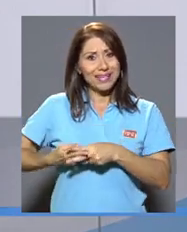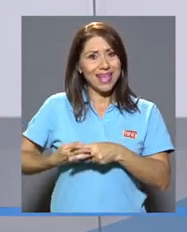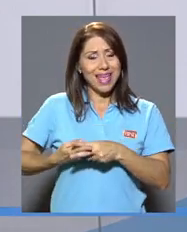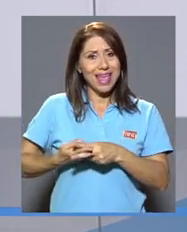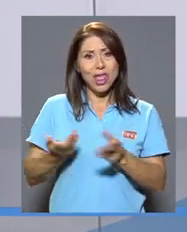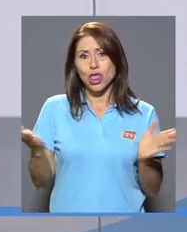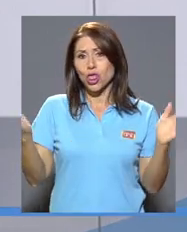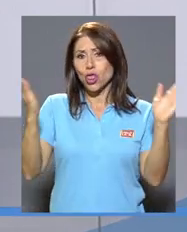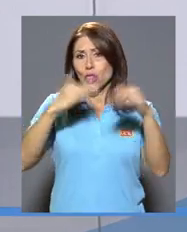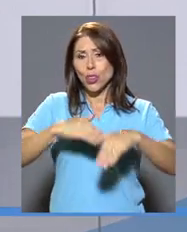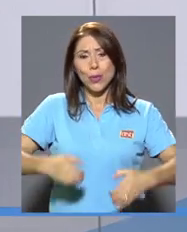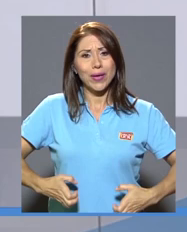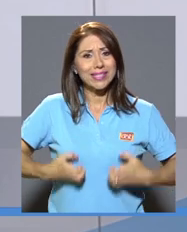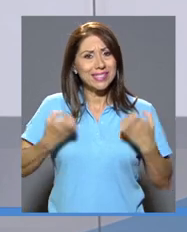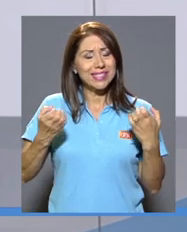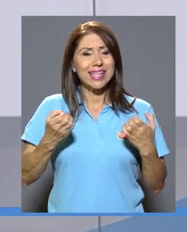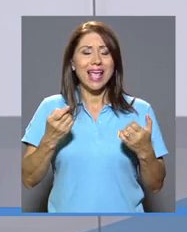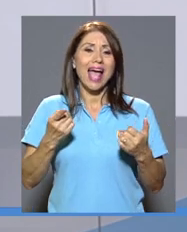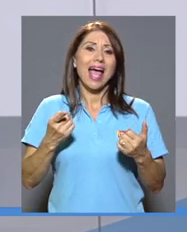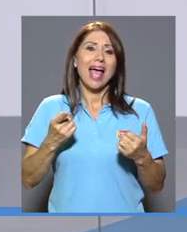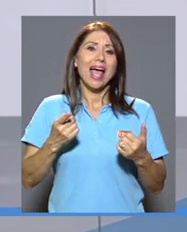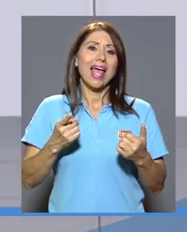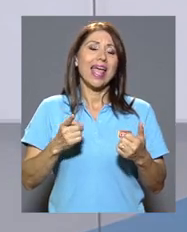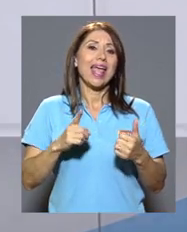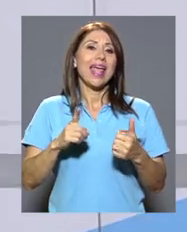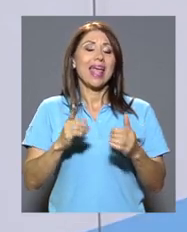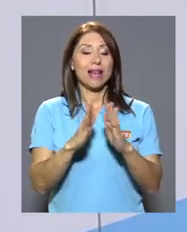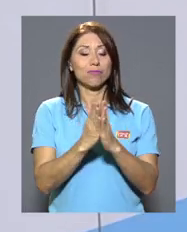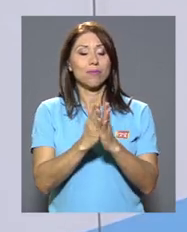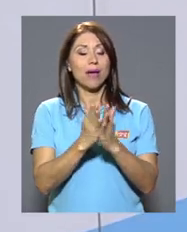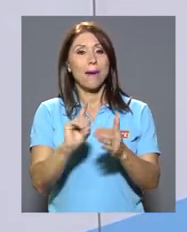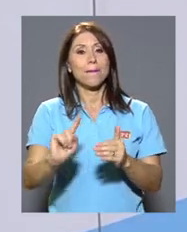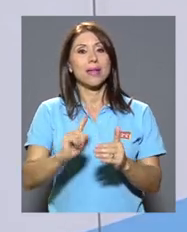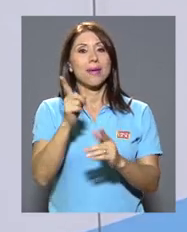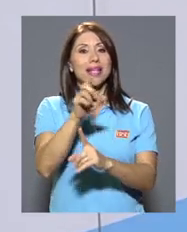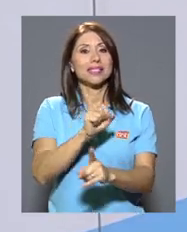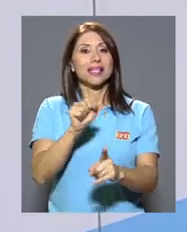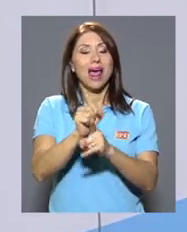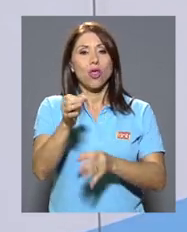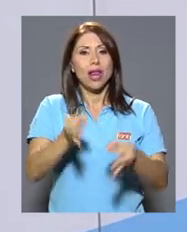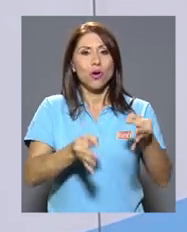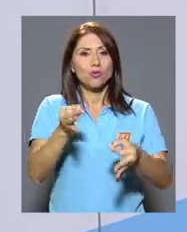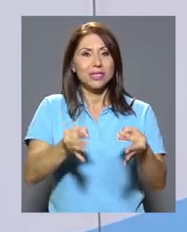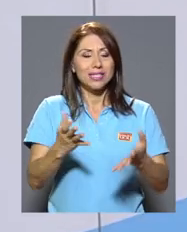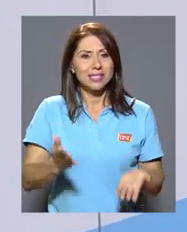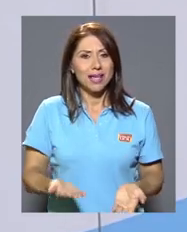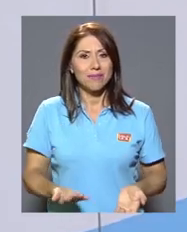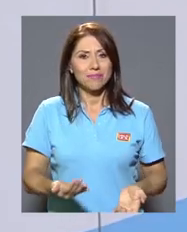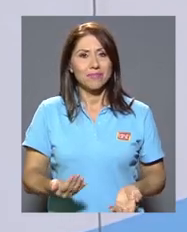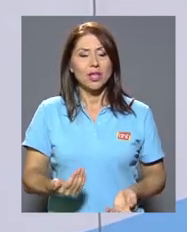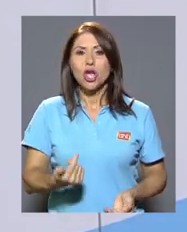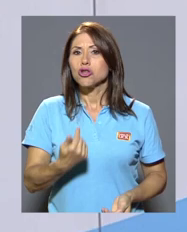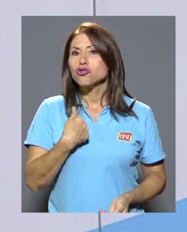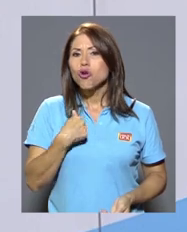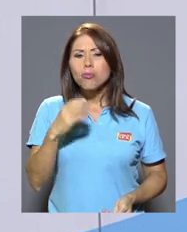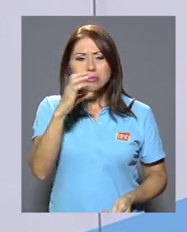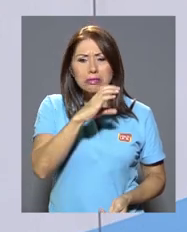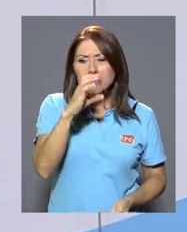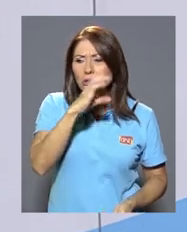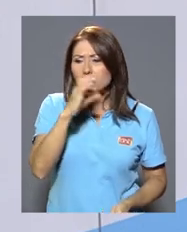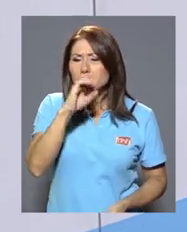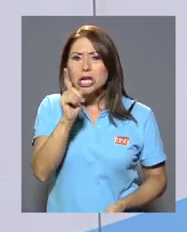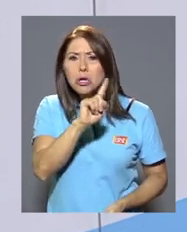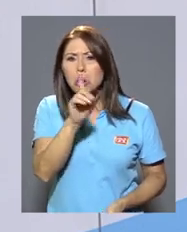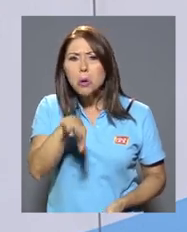en ese momento del primer estado de la justicia yo no encontré trabajos sustanciales